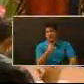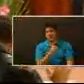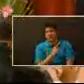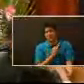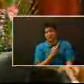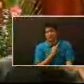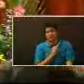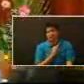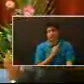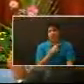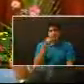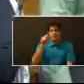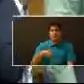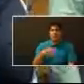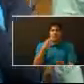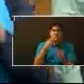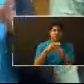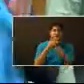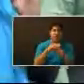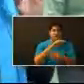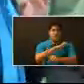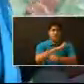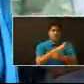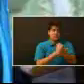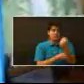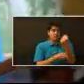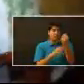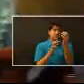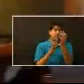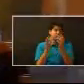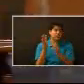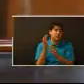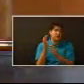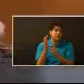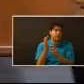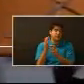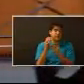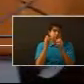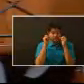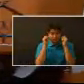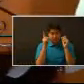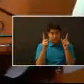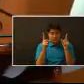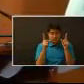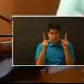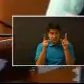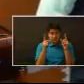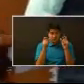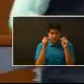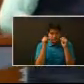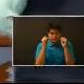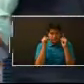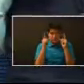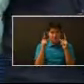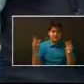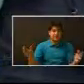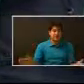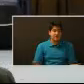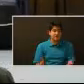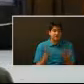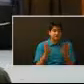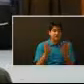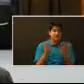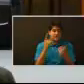sola. Hoy en el nombre poderoso de Jesús, despiértese, levántese a